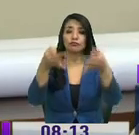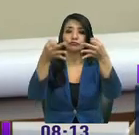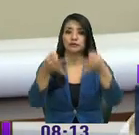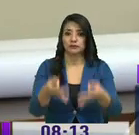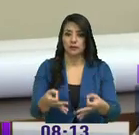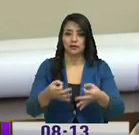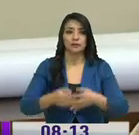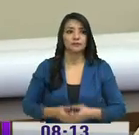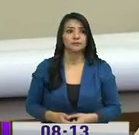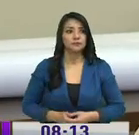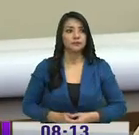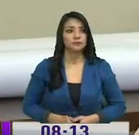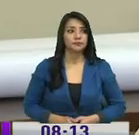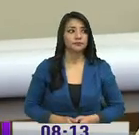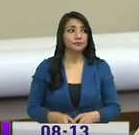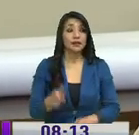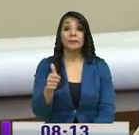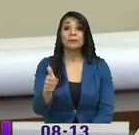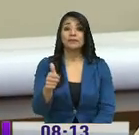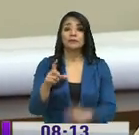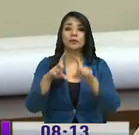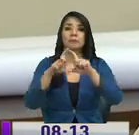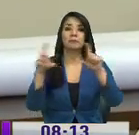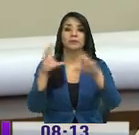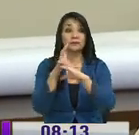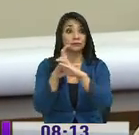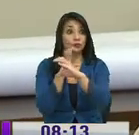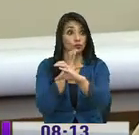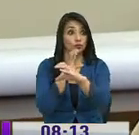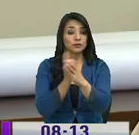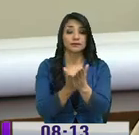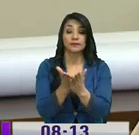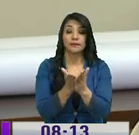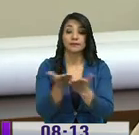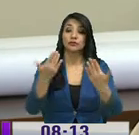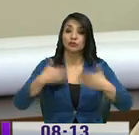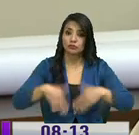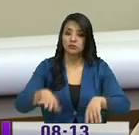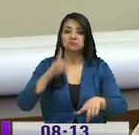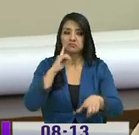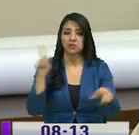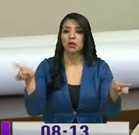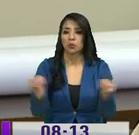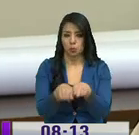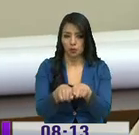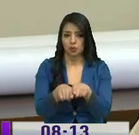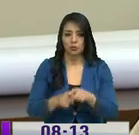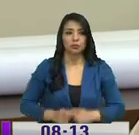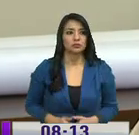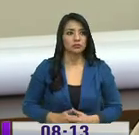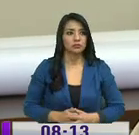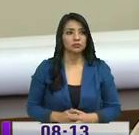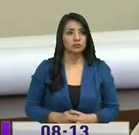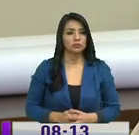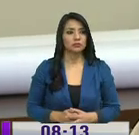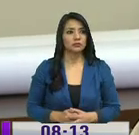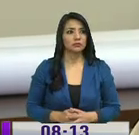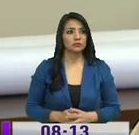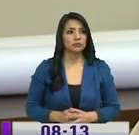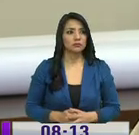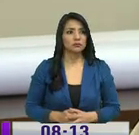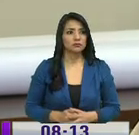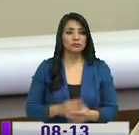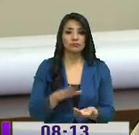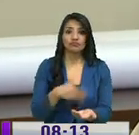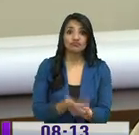mismos cooperativas que están haciendo el servicio, se ha acordado que no solamente lleguen hasta